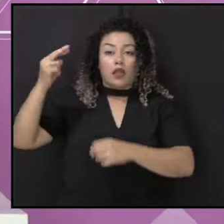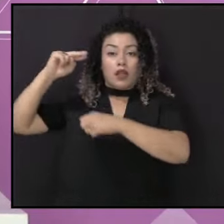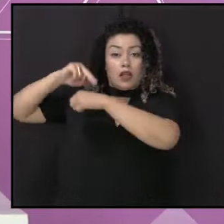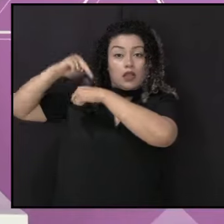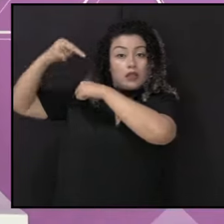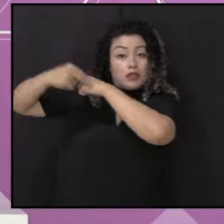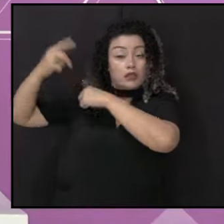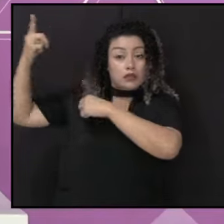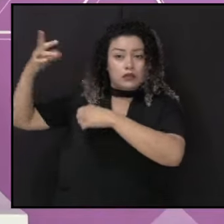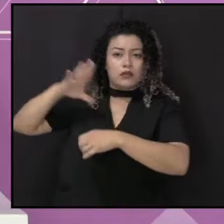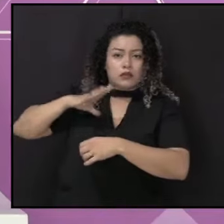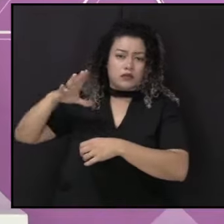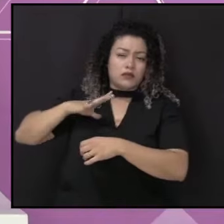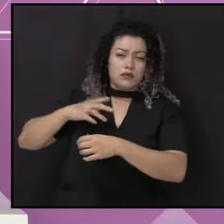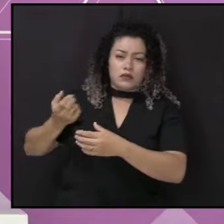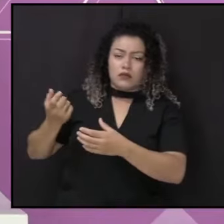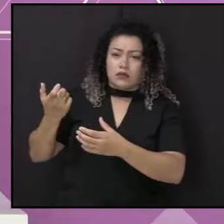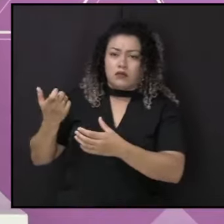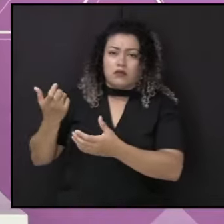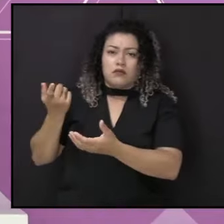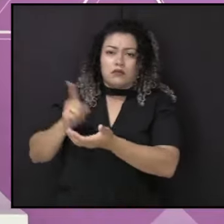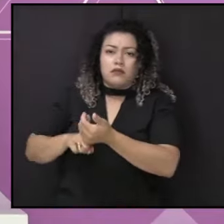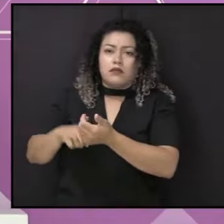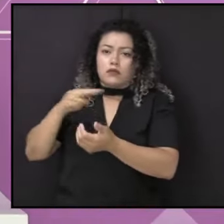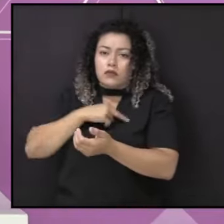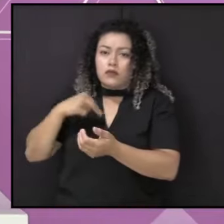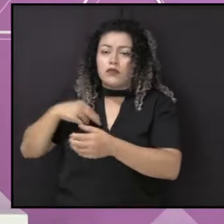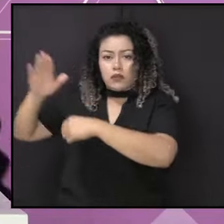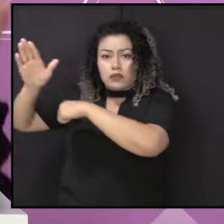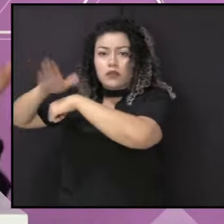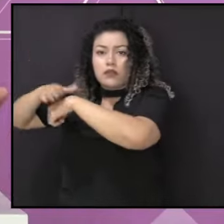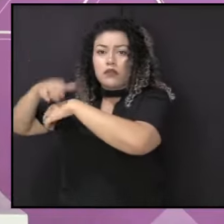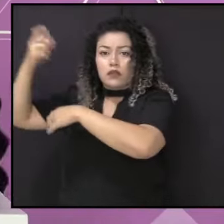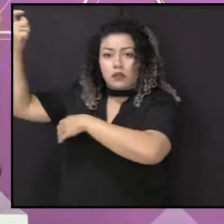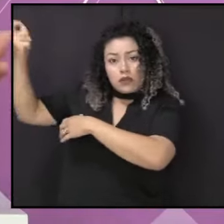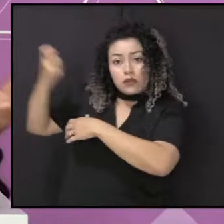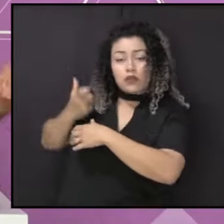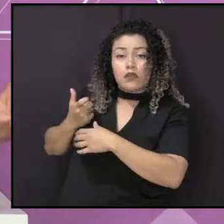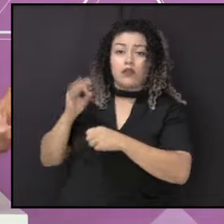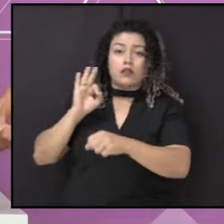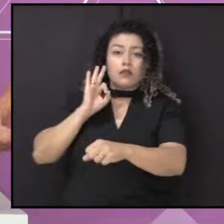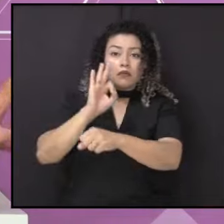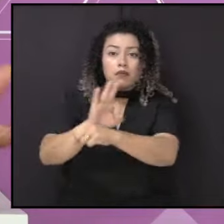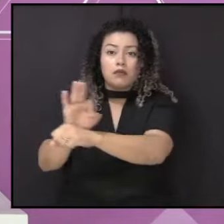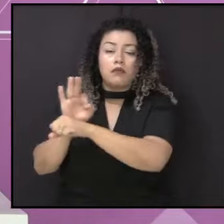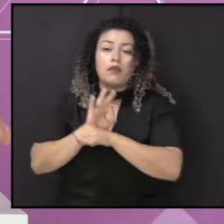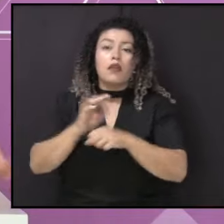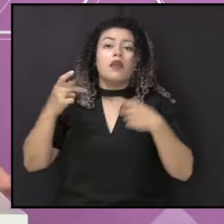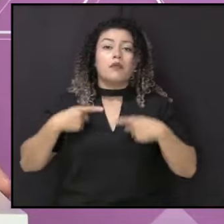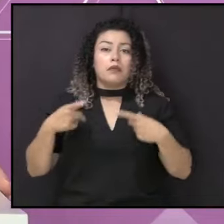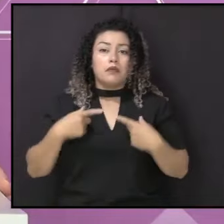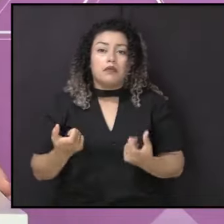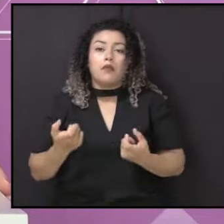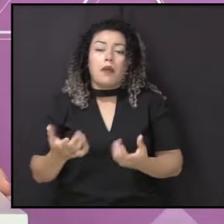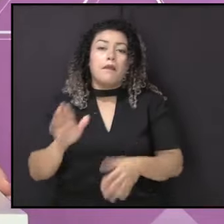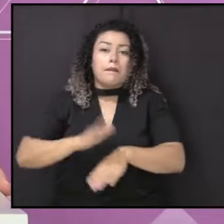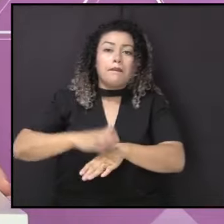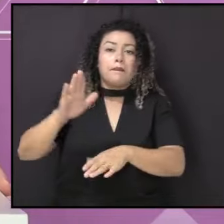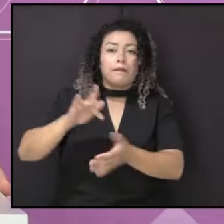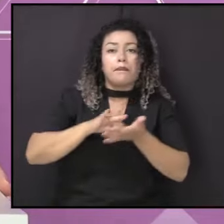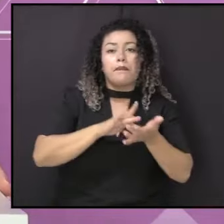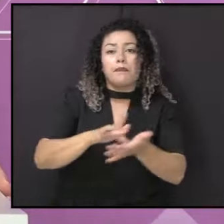cuales también se pueden apelar, podemos hacer uso de ellos para que de esta manera existan más recursos económicos para poder